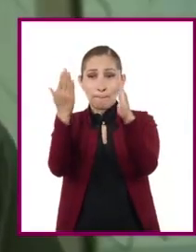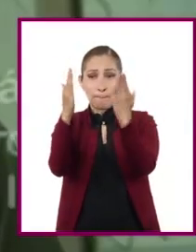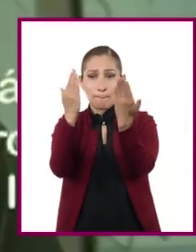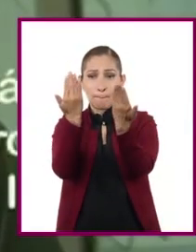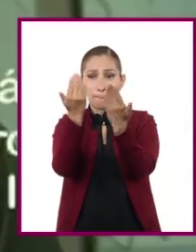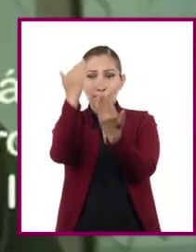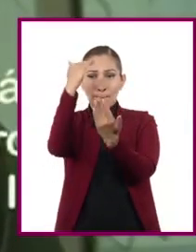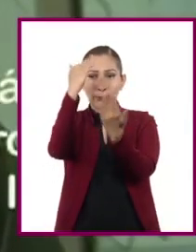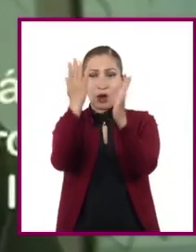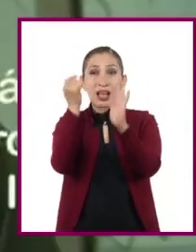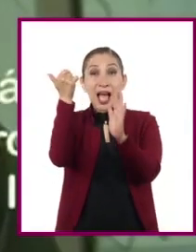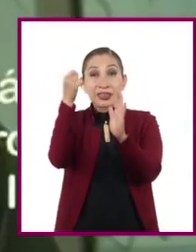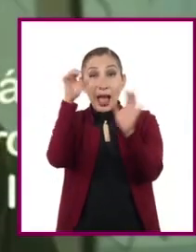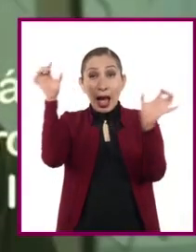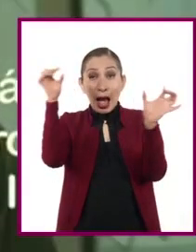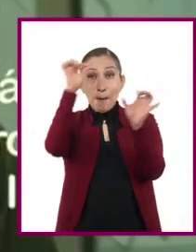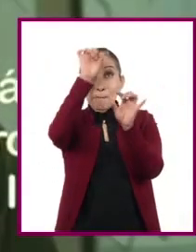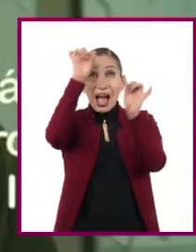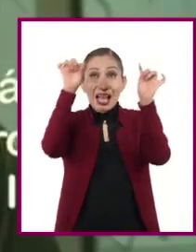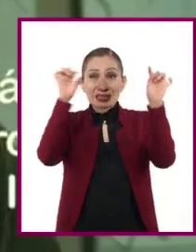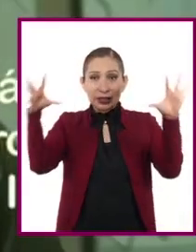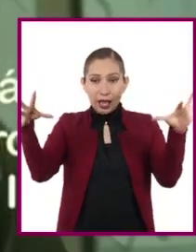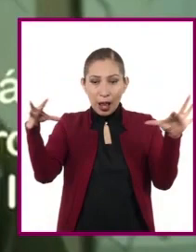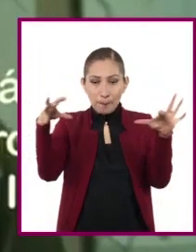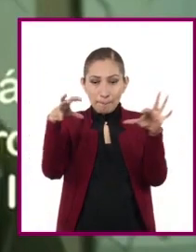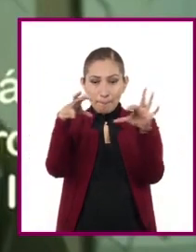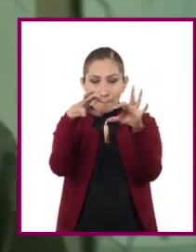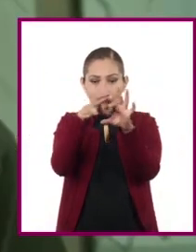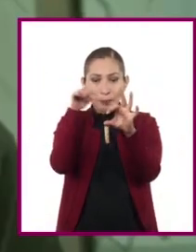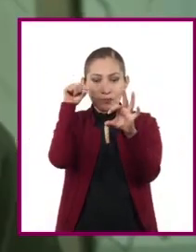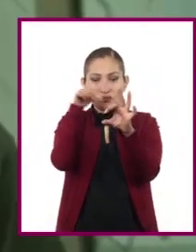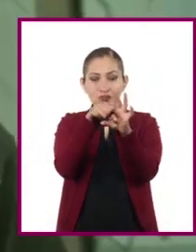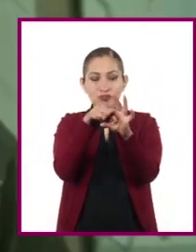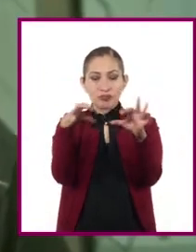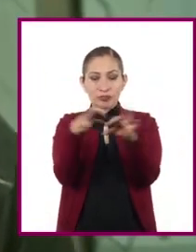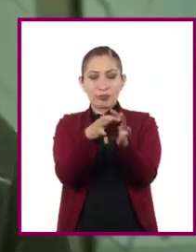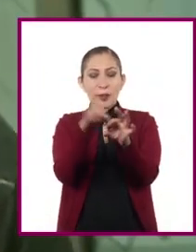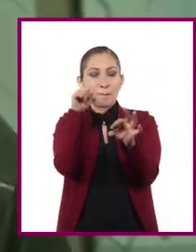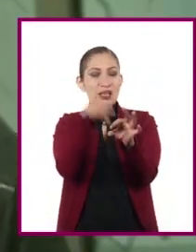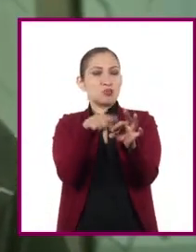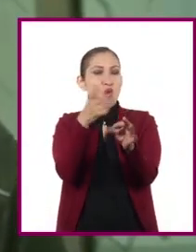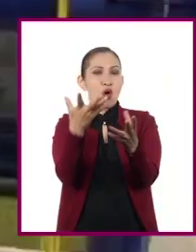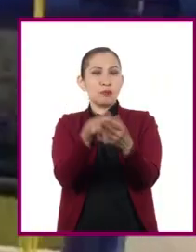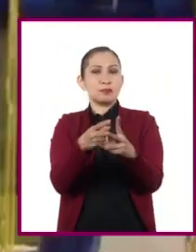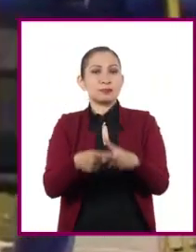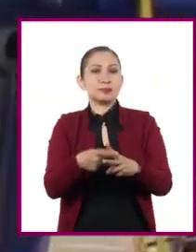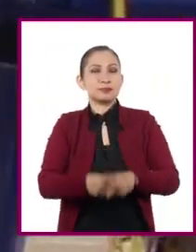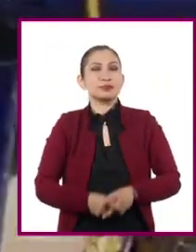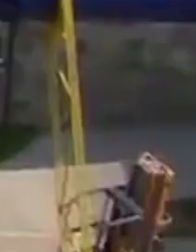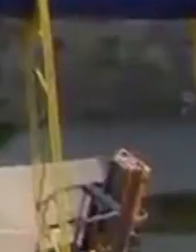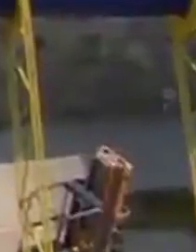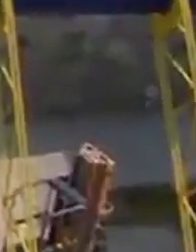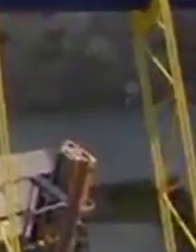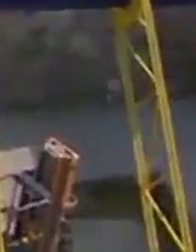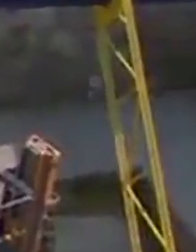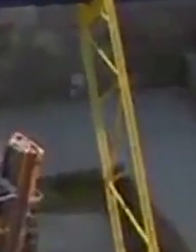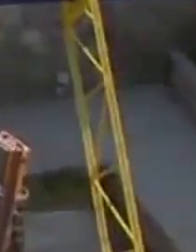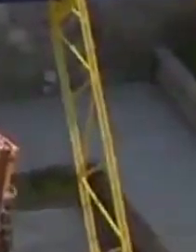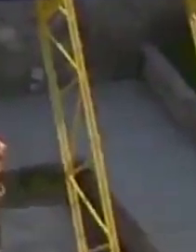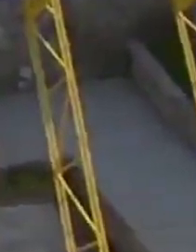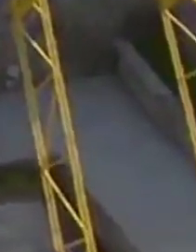cada manchita luminosa se coincide con la mancha teórica que previamente calculamos.